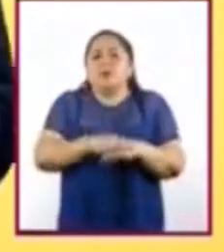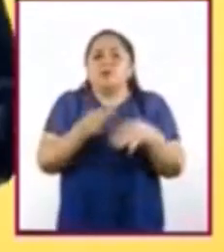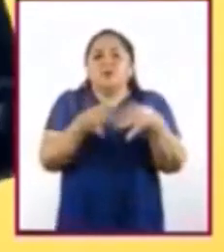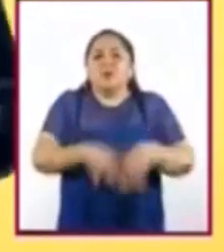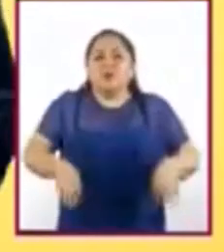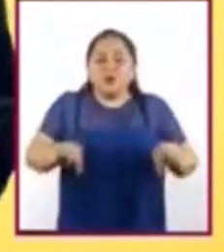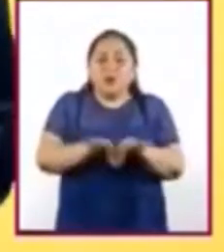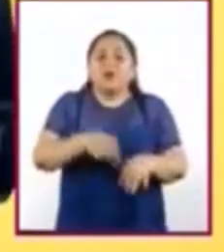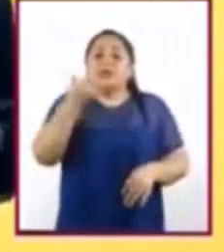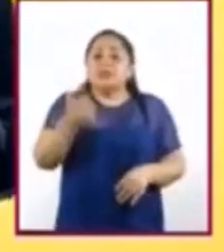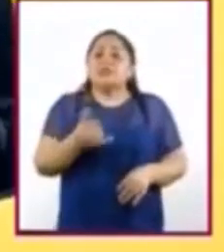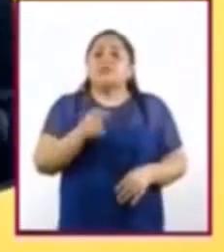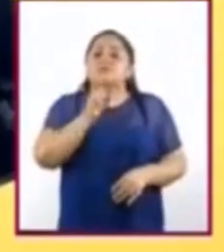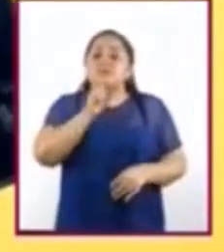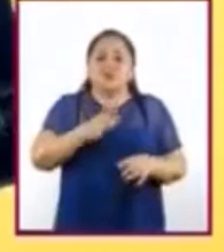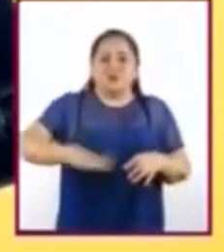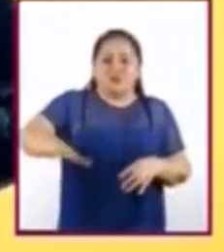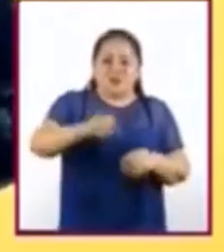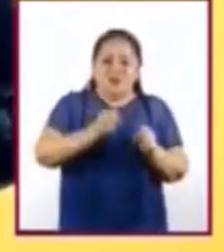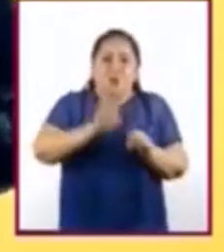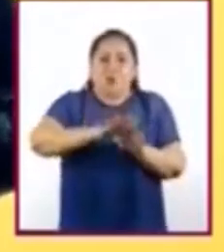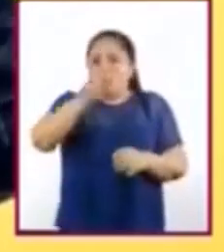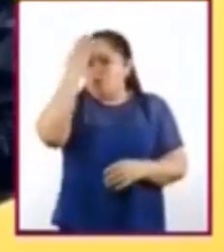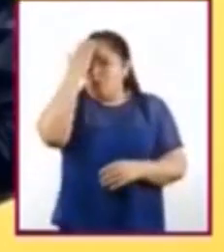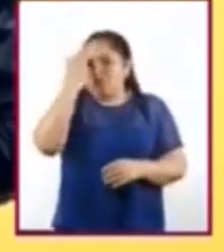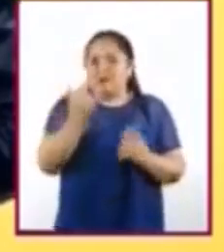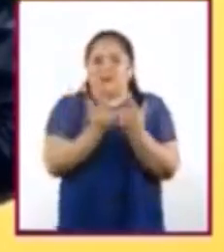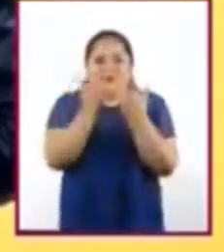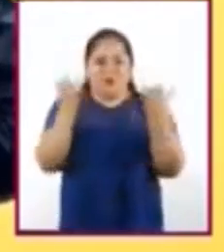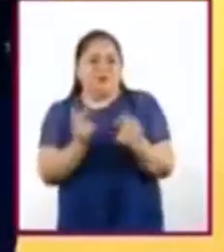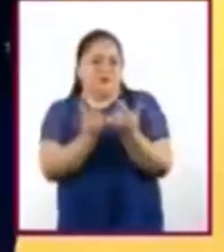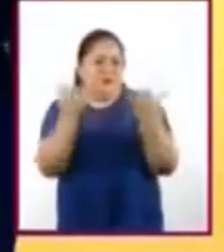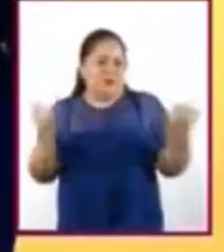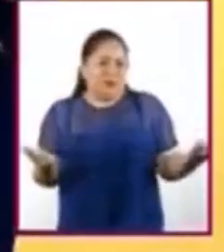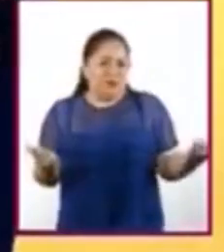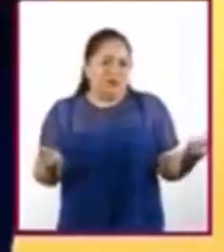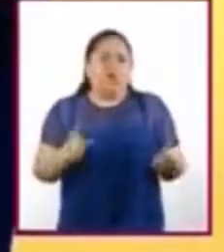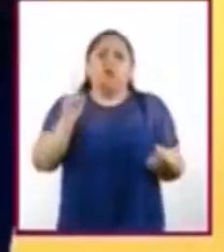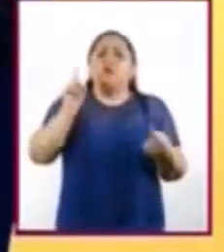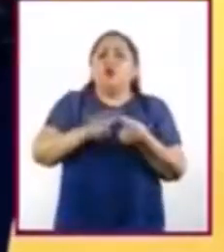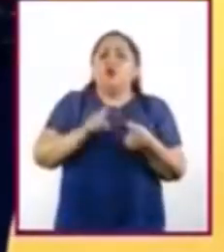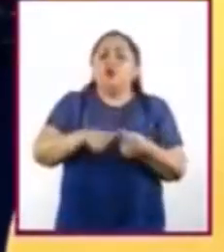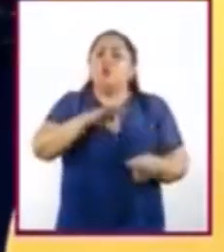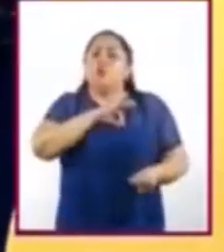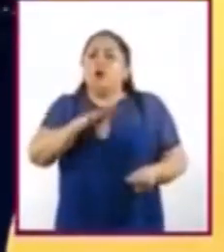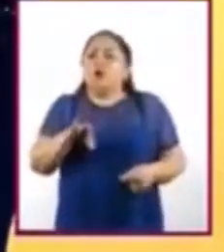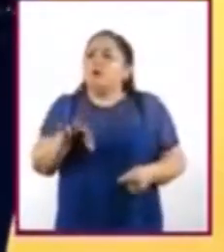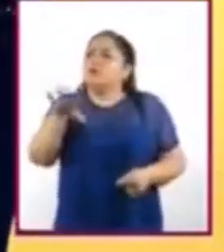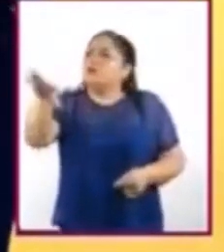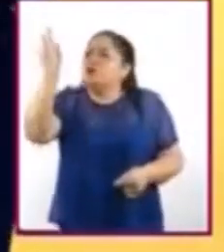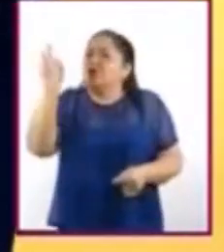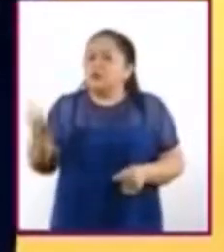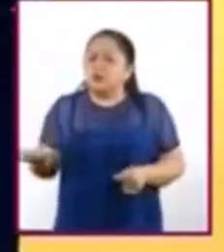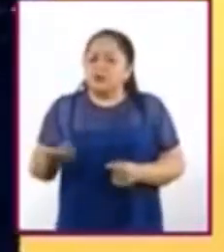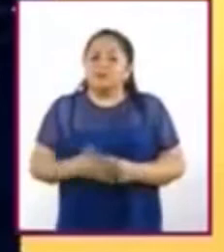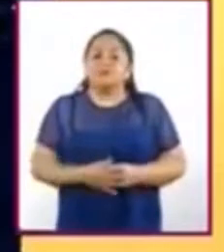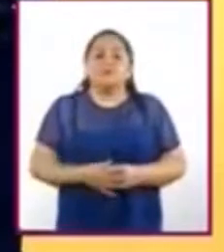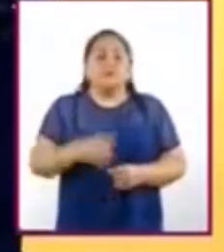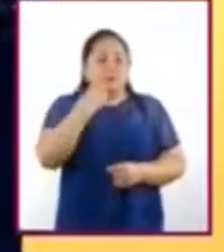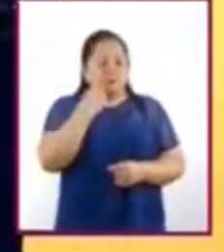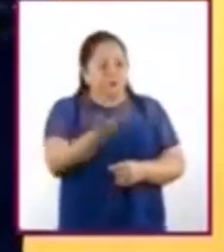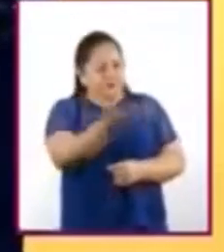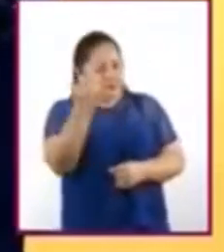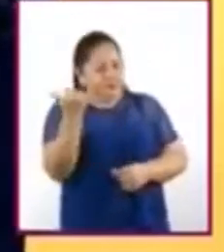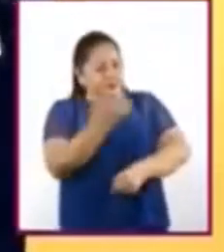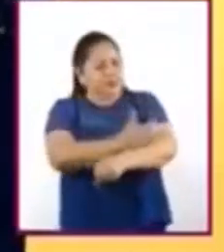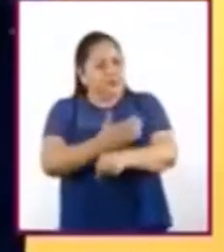históricas y los usos sociales del conocimiento. Investigación histórica. ¿Dónde podemos localizarlas? Acompáñenos